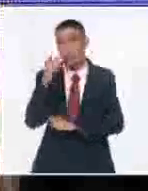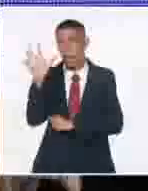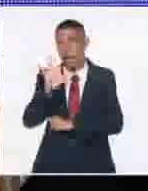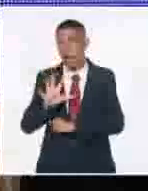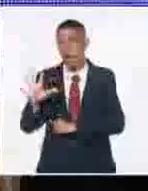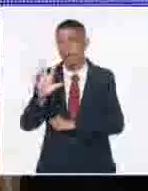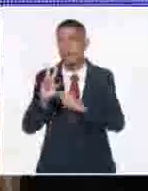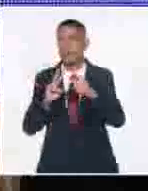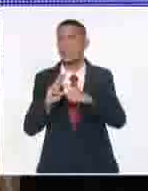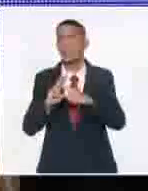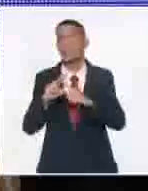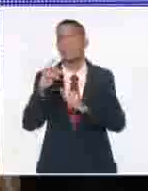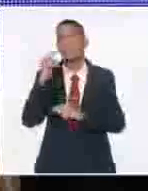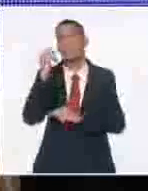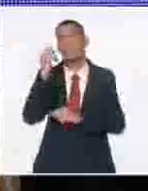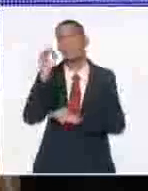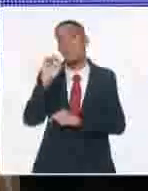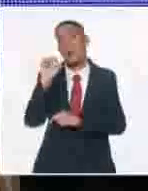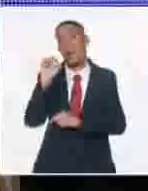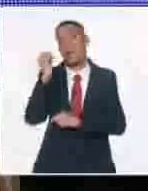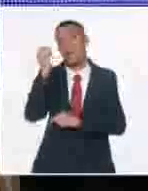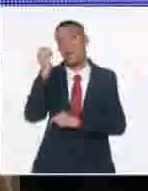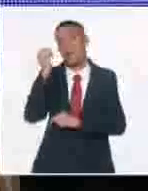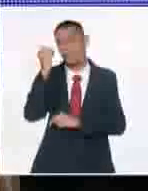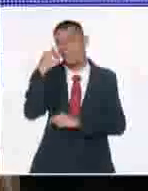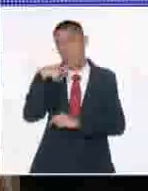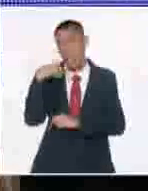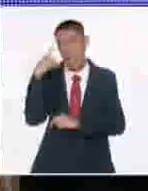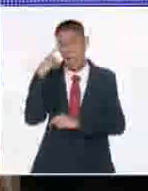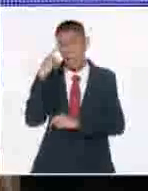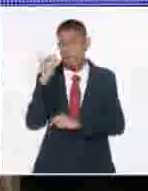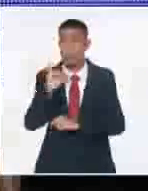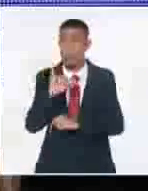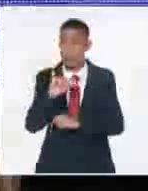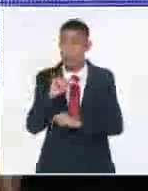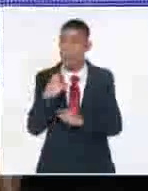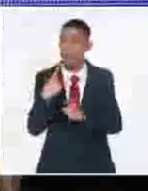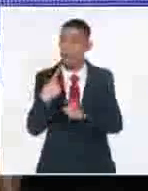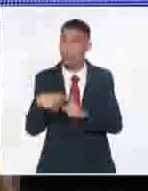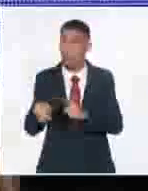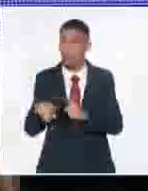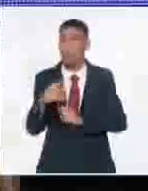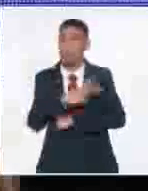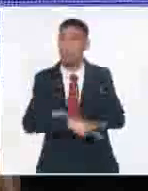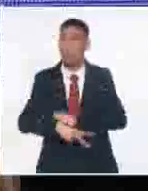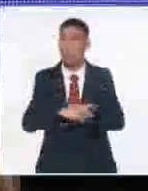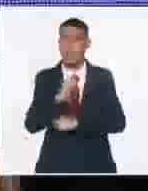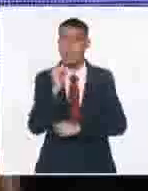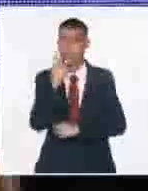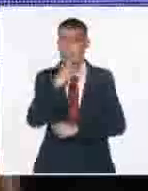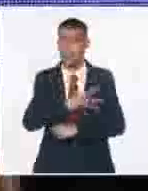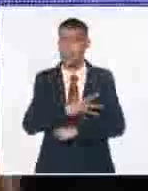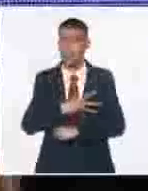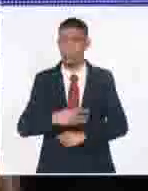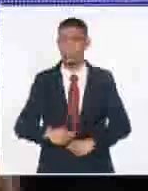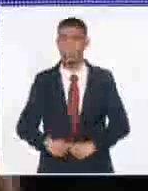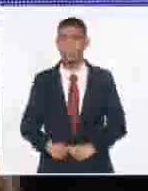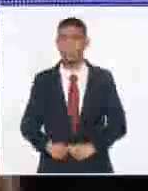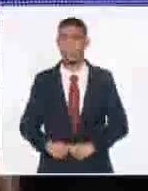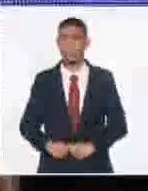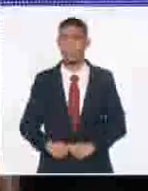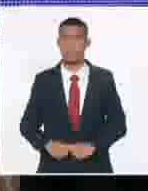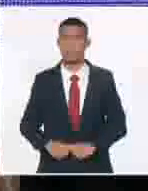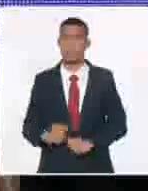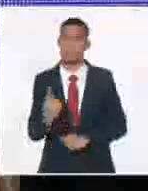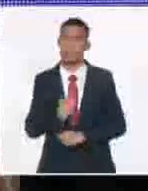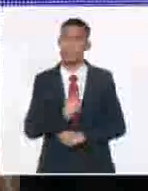Asia, incluidos los estados árabes. En tercer lugar, consideramos